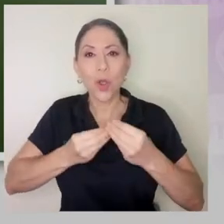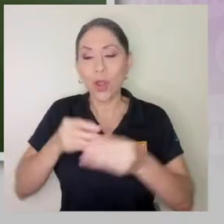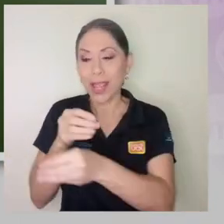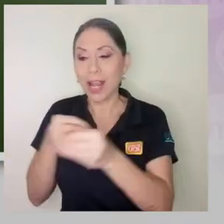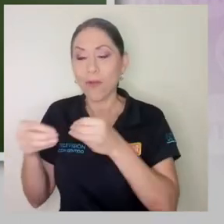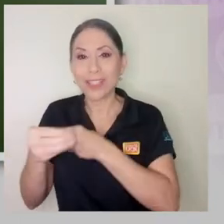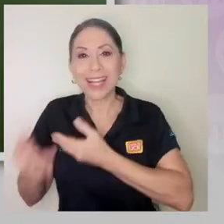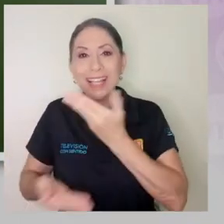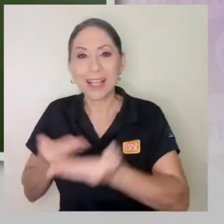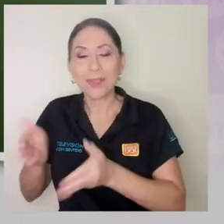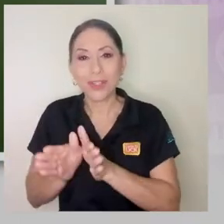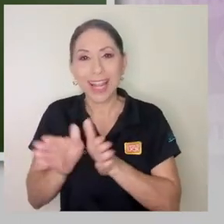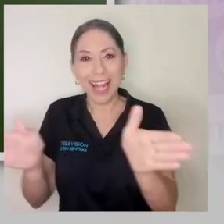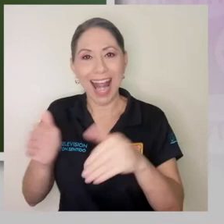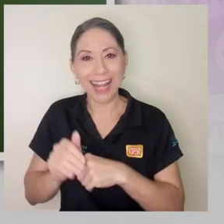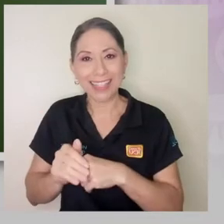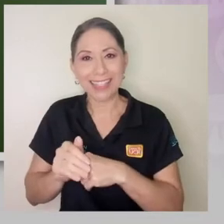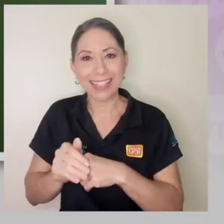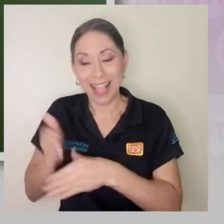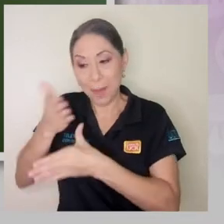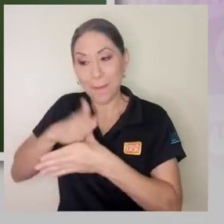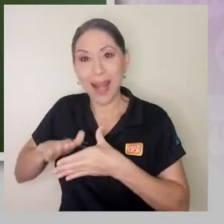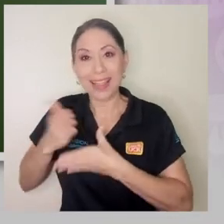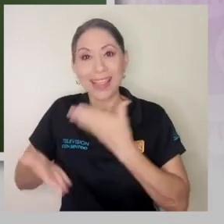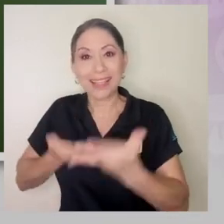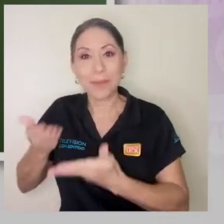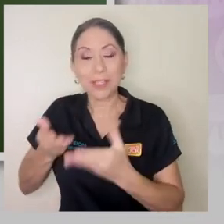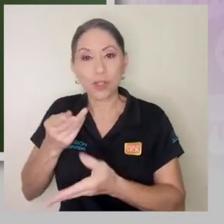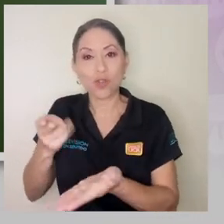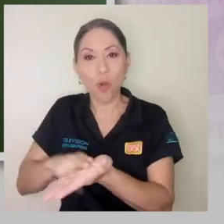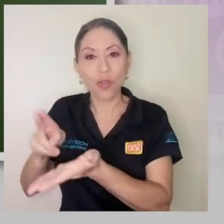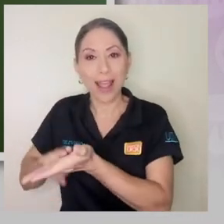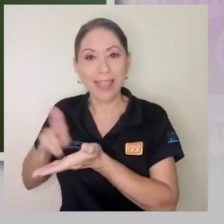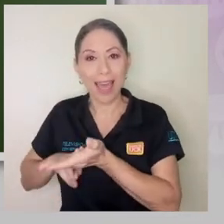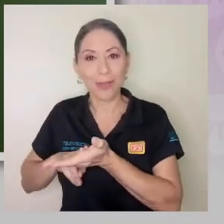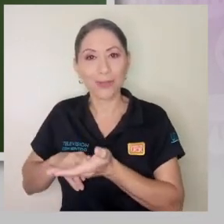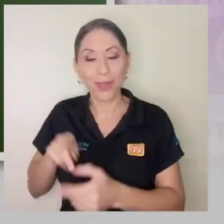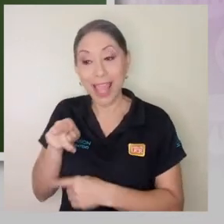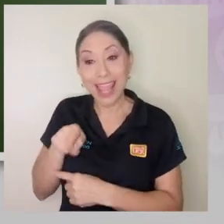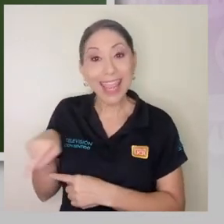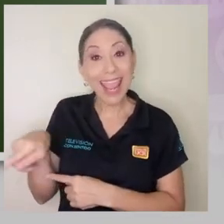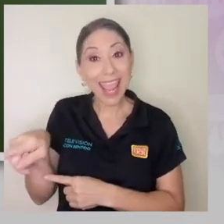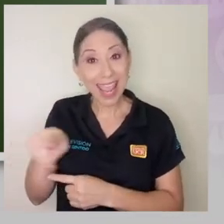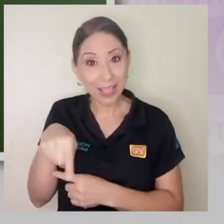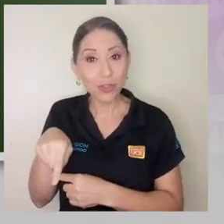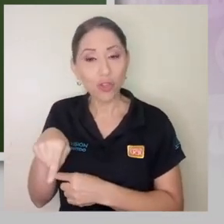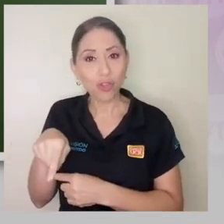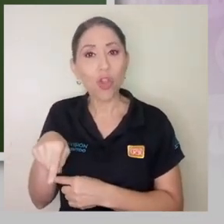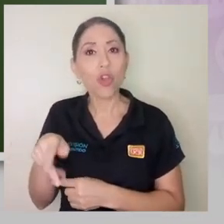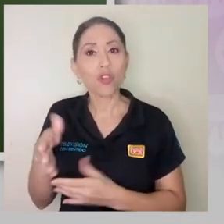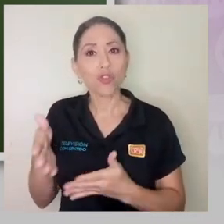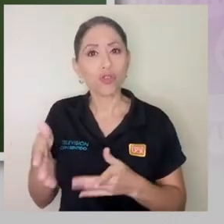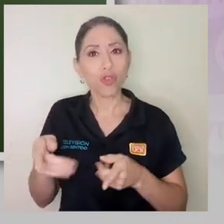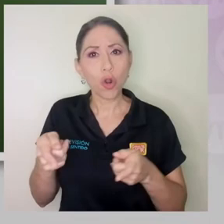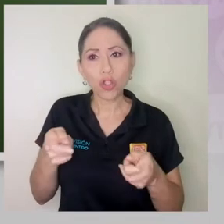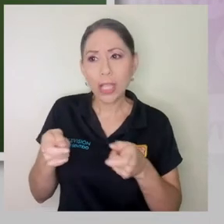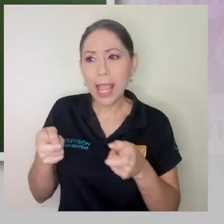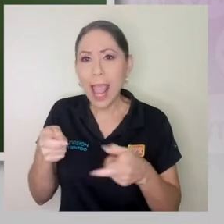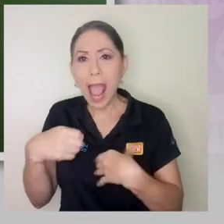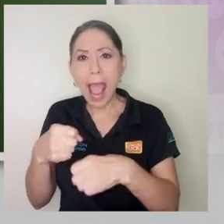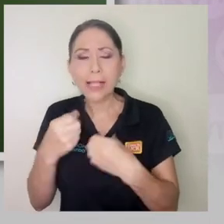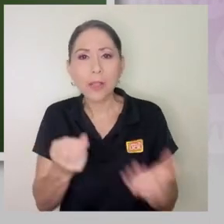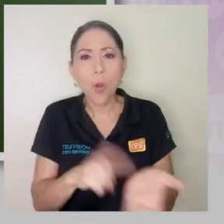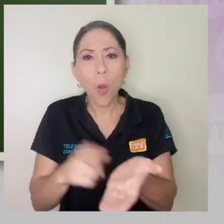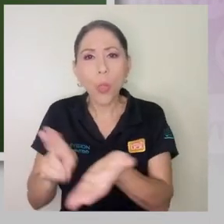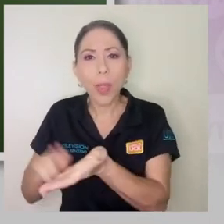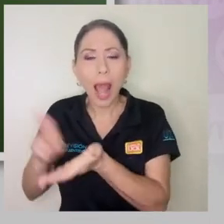la parte de servicios contratados, que ellos son los que manejan, ¿verdad? Los contratos con los servicios de